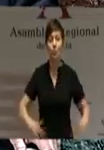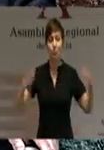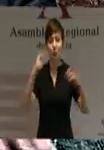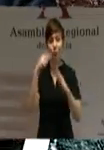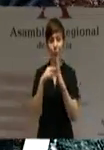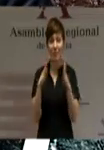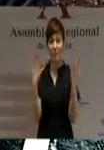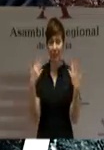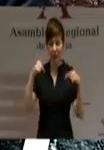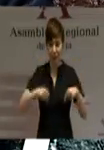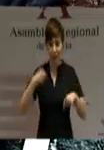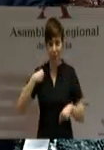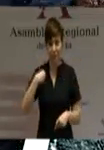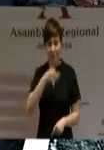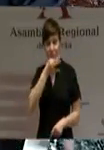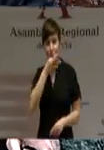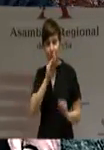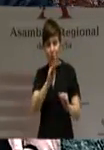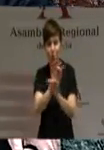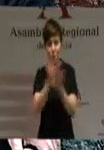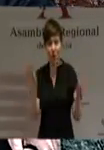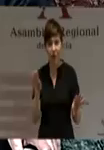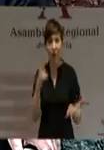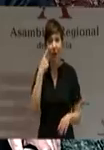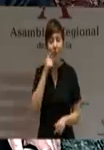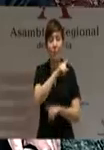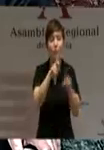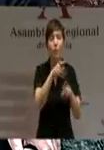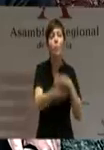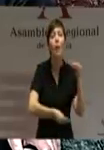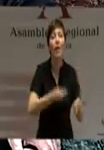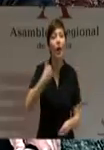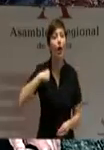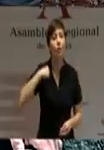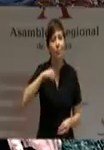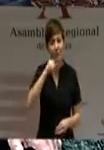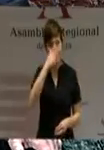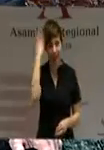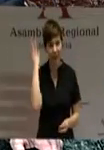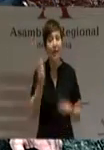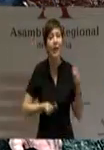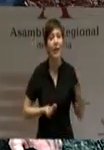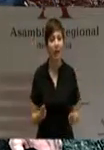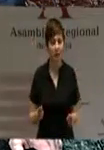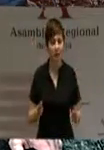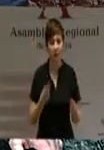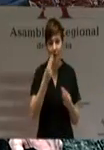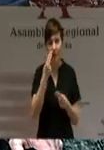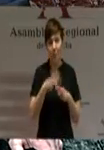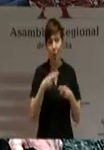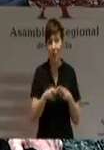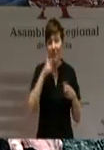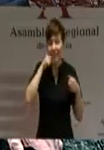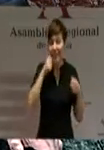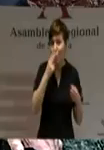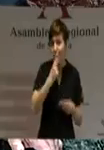2010. ¿Qué piensa hacer con el Rosell, señor Garre? No hay política de salud pública. Es